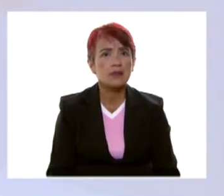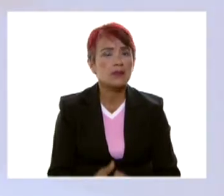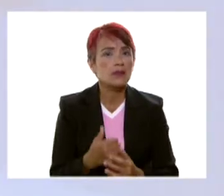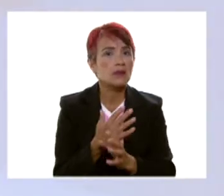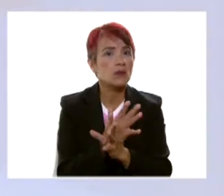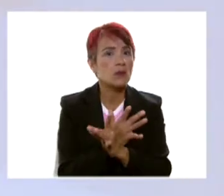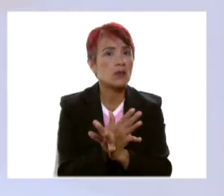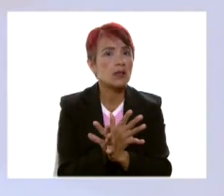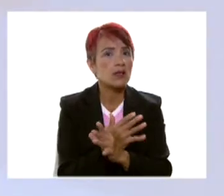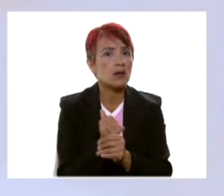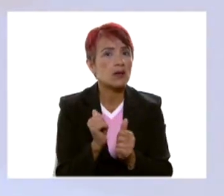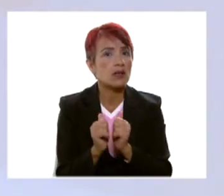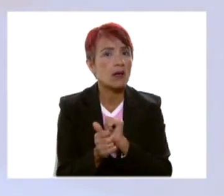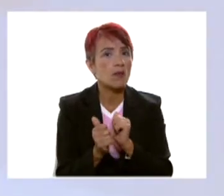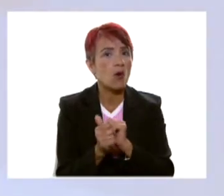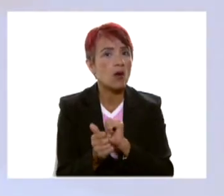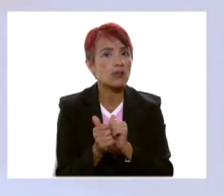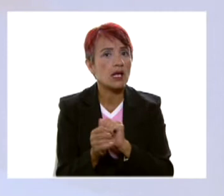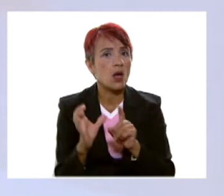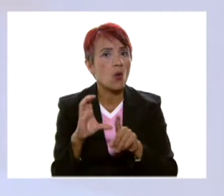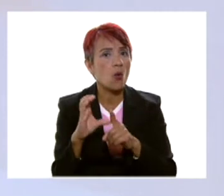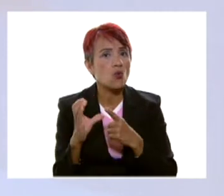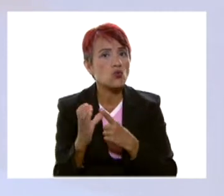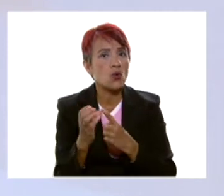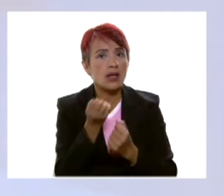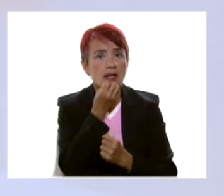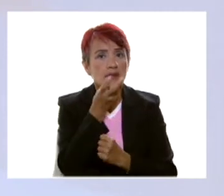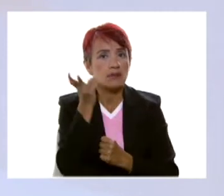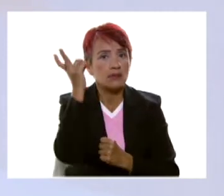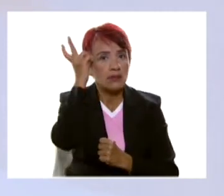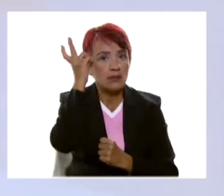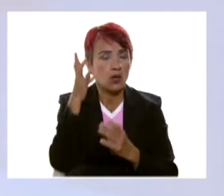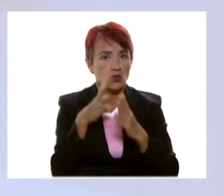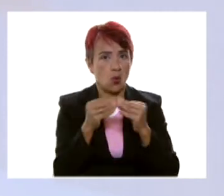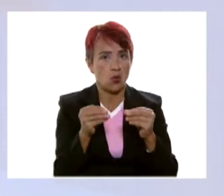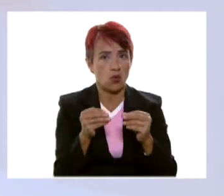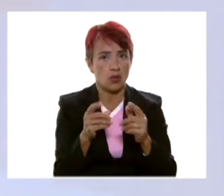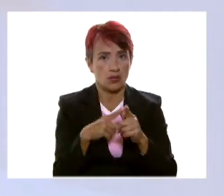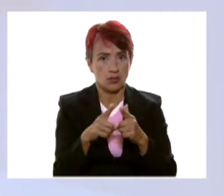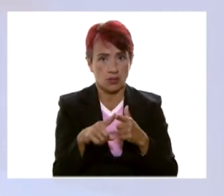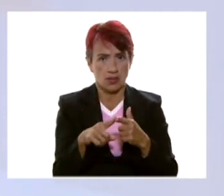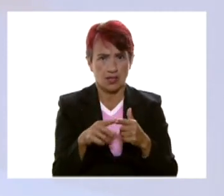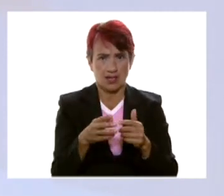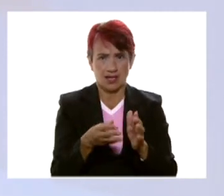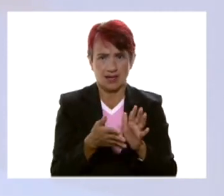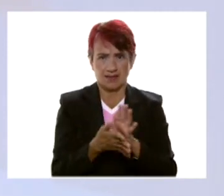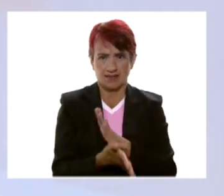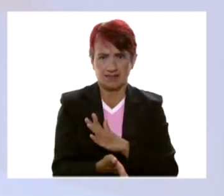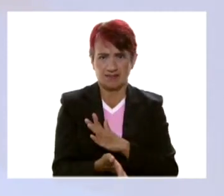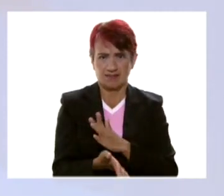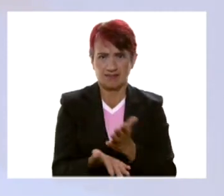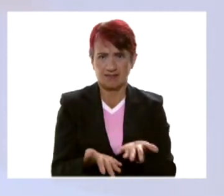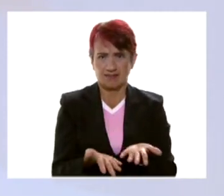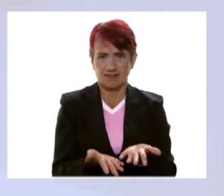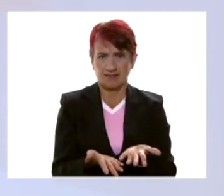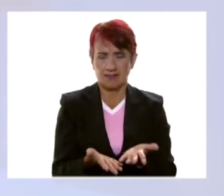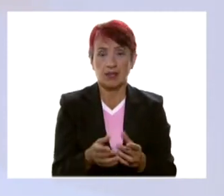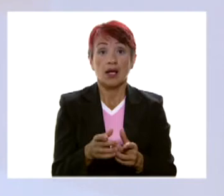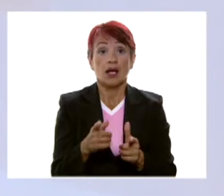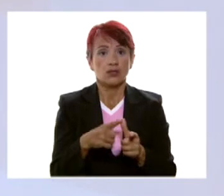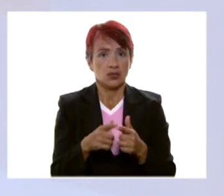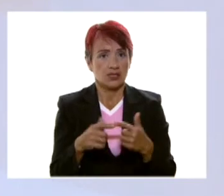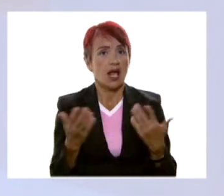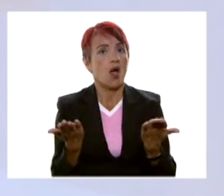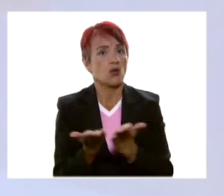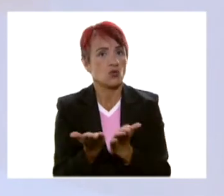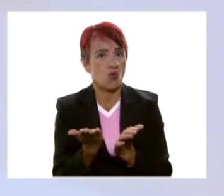Juegos y deportes tradicionales indígenas. Y ustedes se preguntarán, ¿y eso qué es? Yo estoy seguro que nuestras